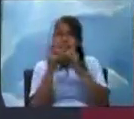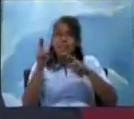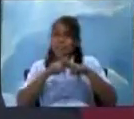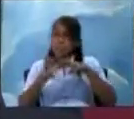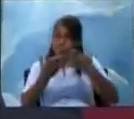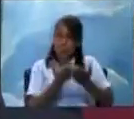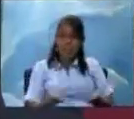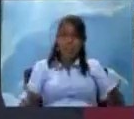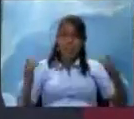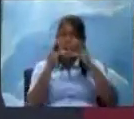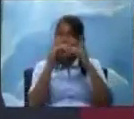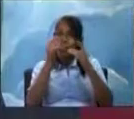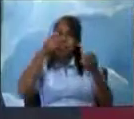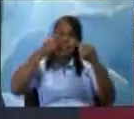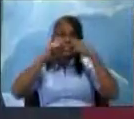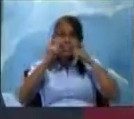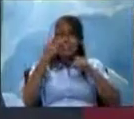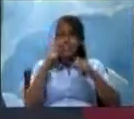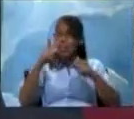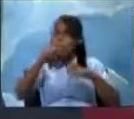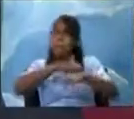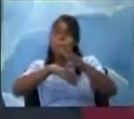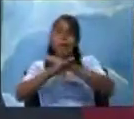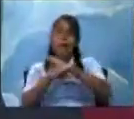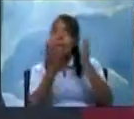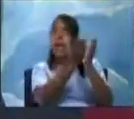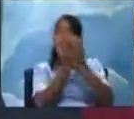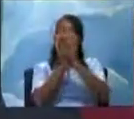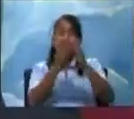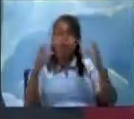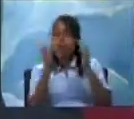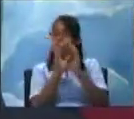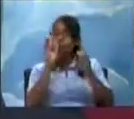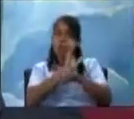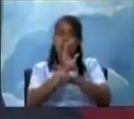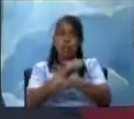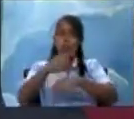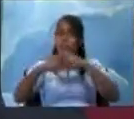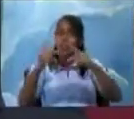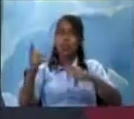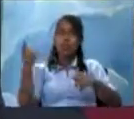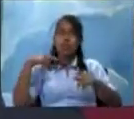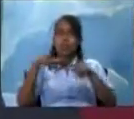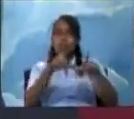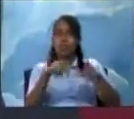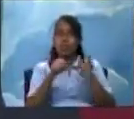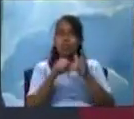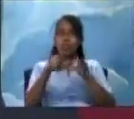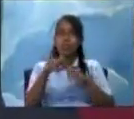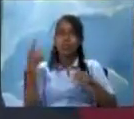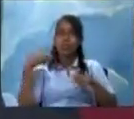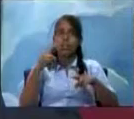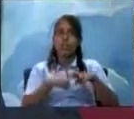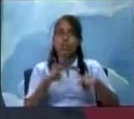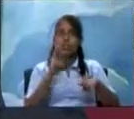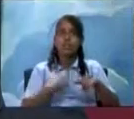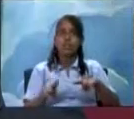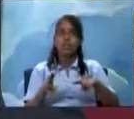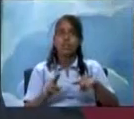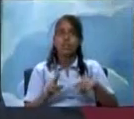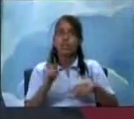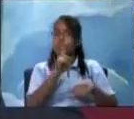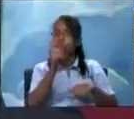pequeños en las cunas, en las camas, o vayan a retirarlos a la escuela, al colegio, a los cuidados diarios, X lugar donde usted tenga a su niño, su